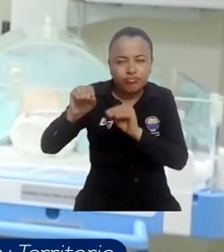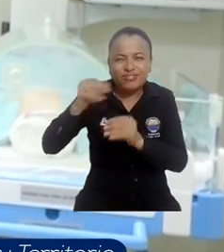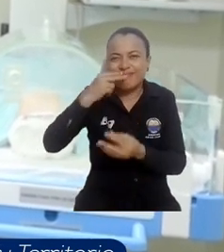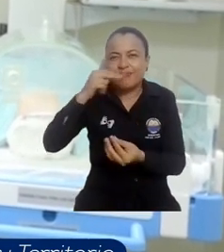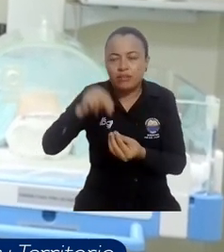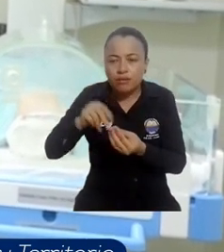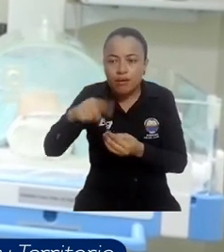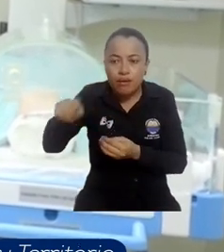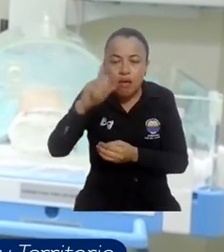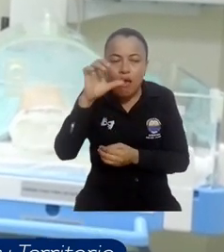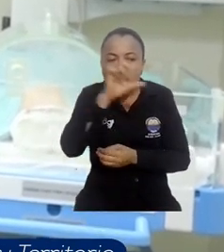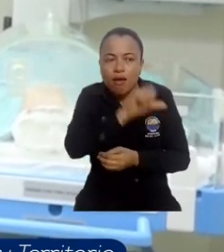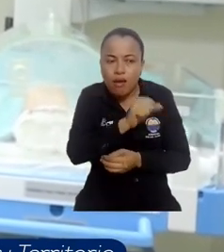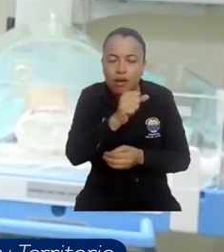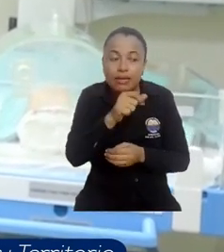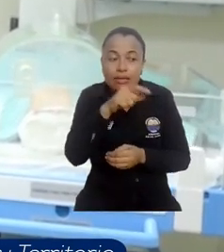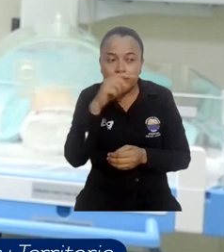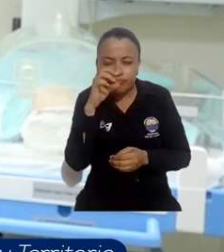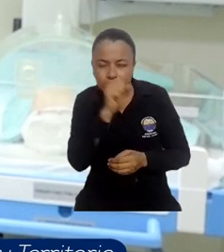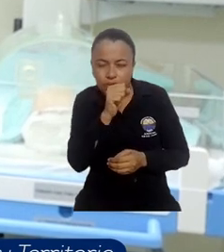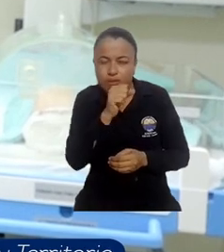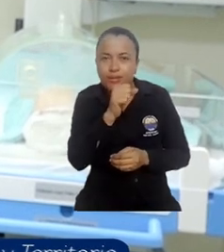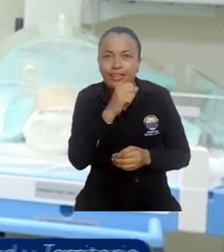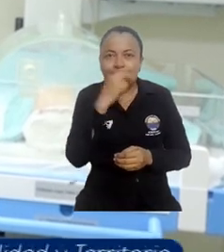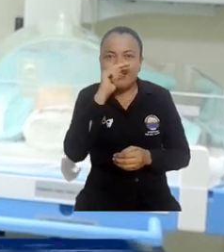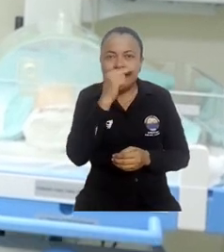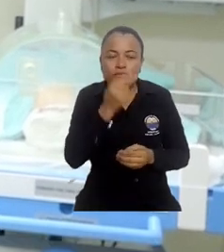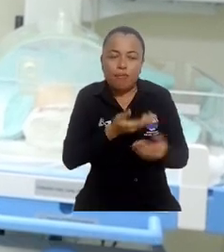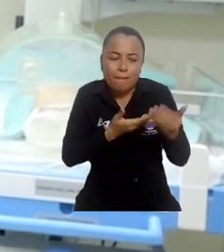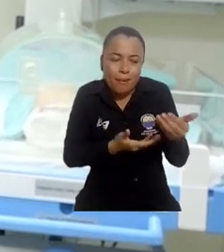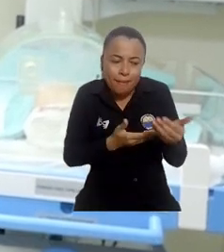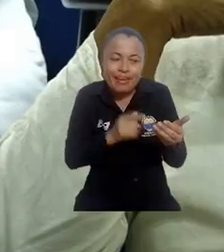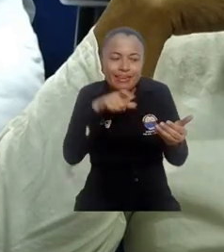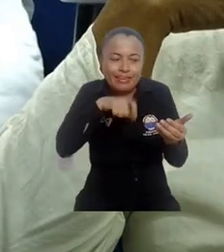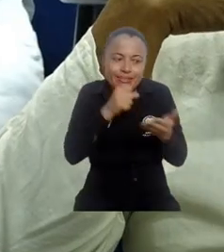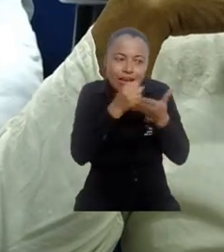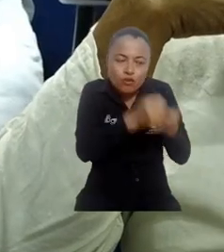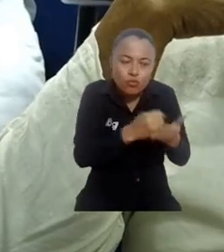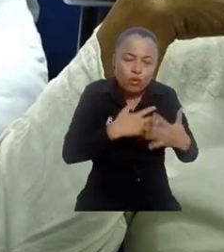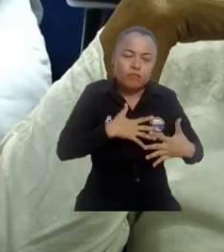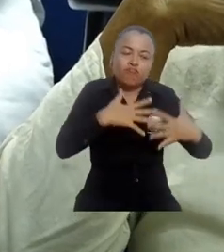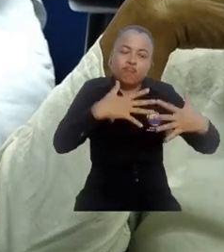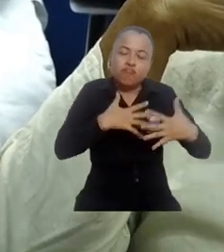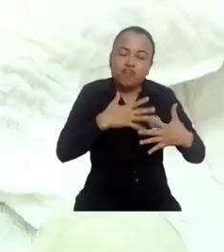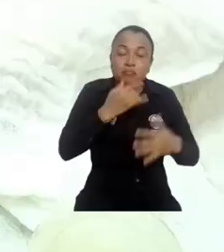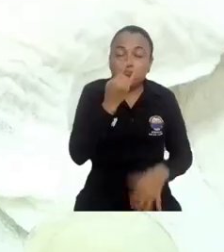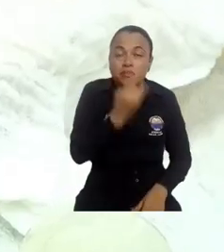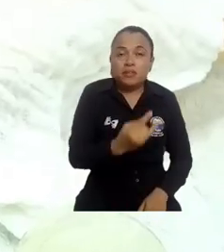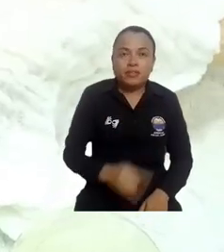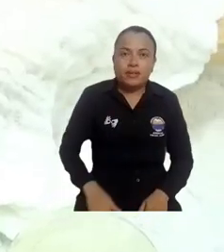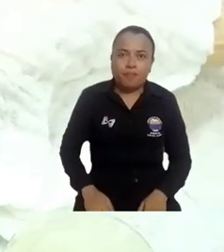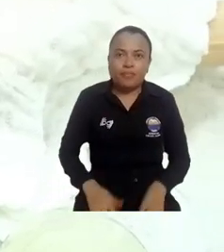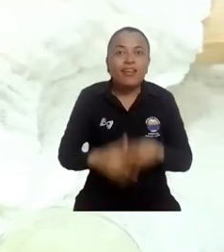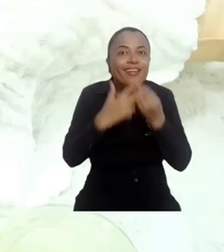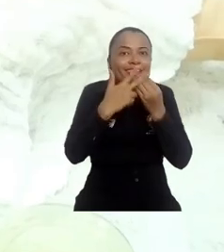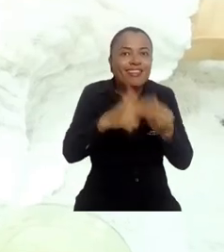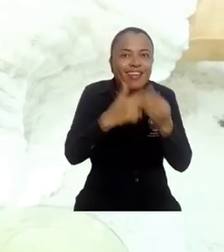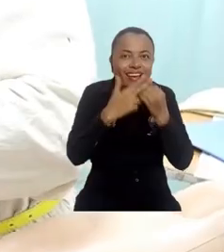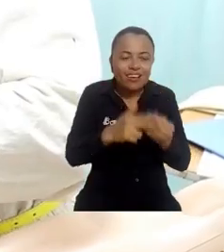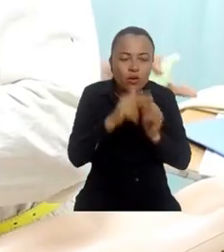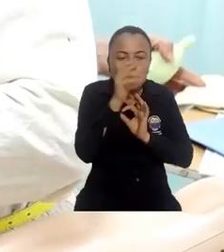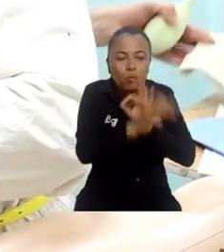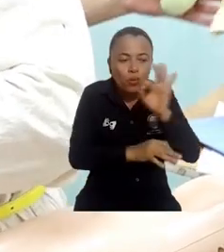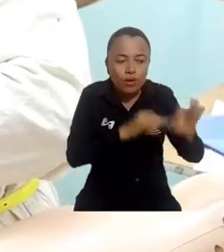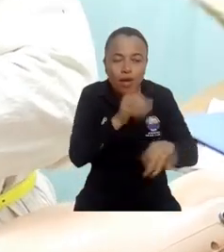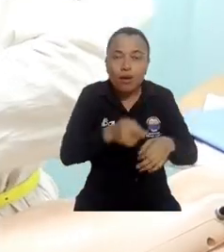reconocer cuando un bebé hay que ayudarlo a respirar, pues me pareció bastante interesante. A través de un taller denominado Cuidado Intercultural del